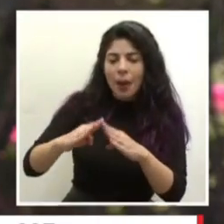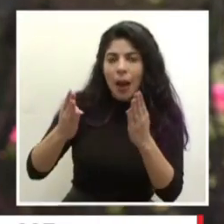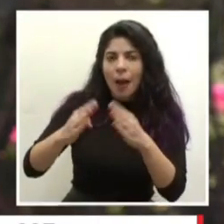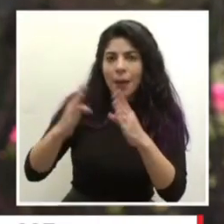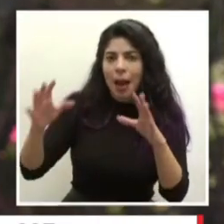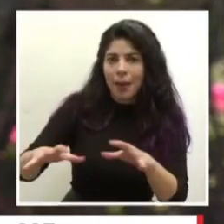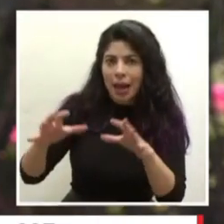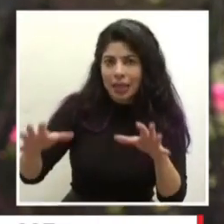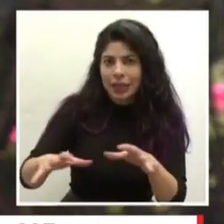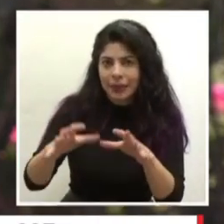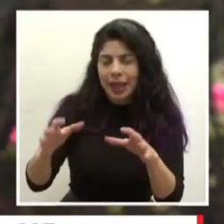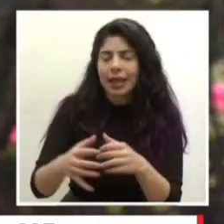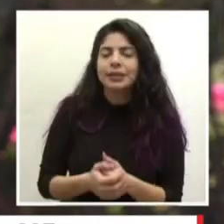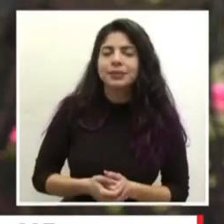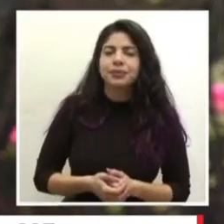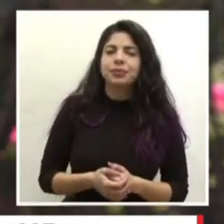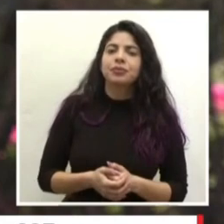actividades